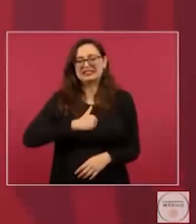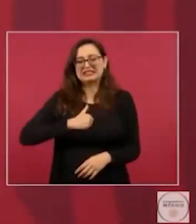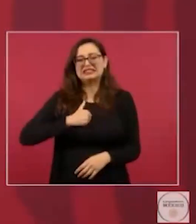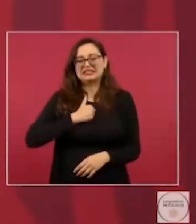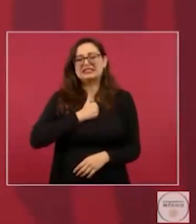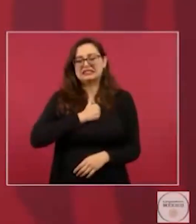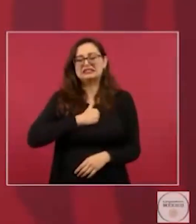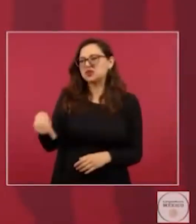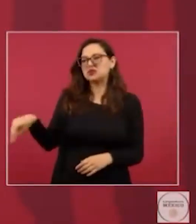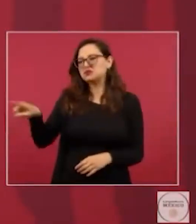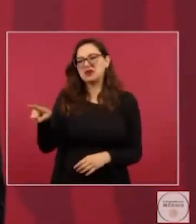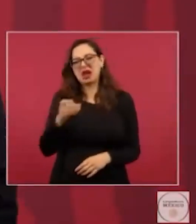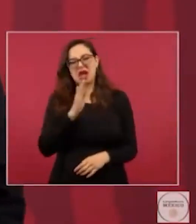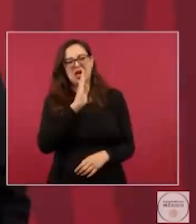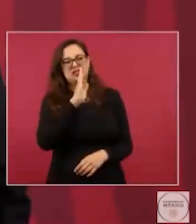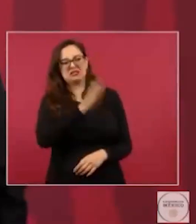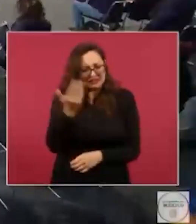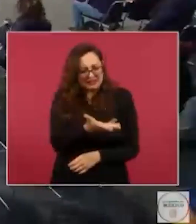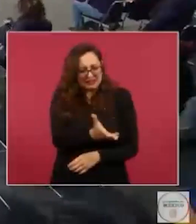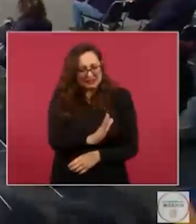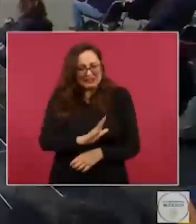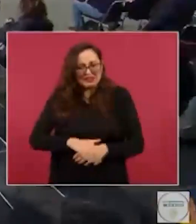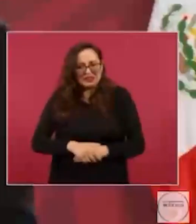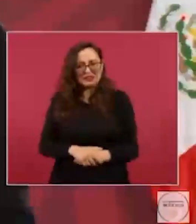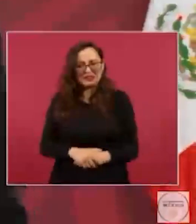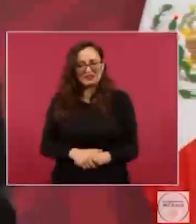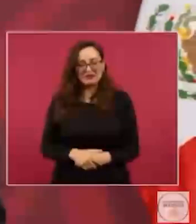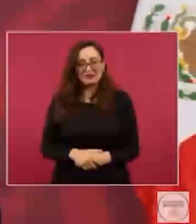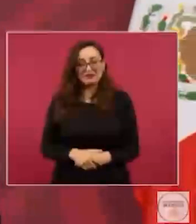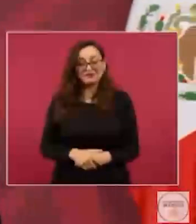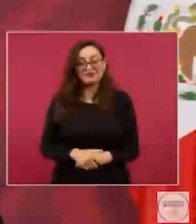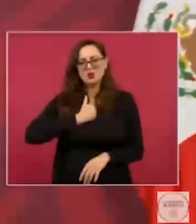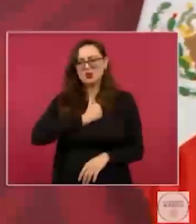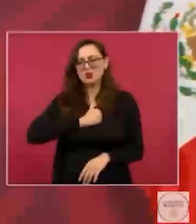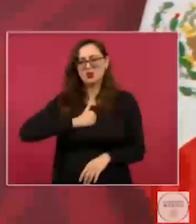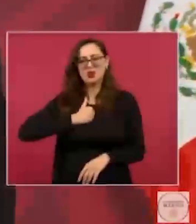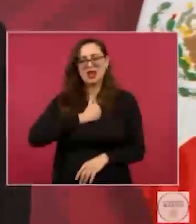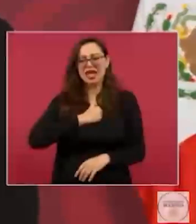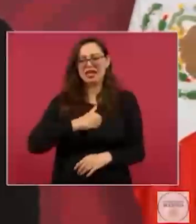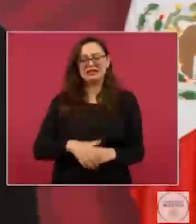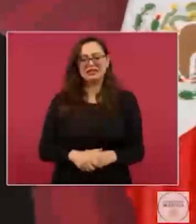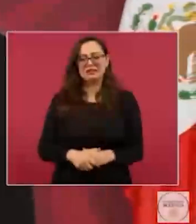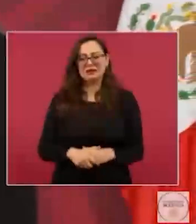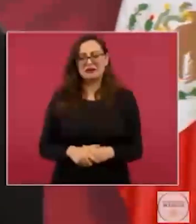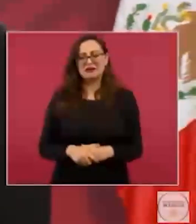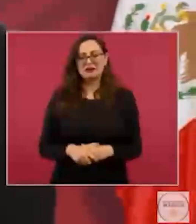Lo consideraban serrano. Una vez me comentó de que